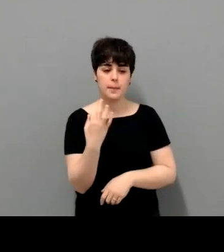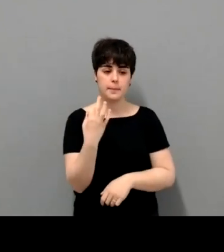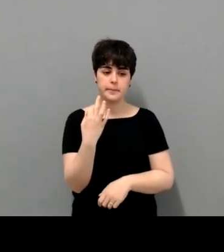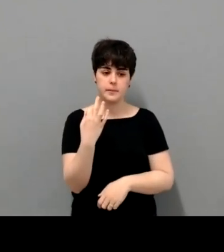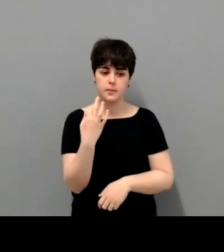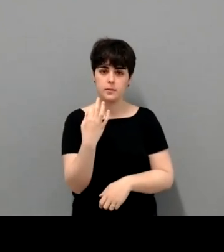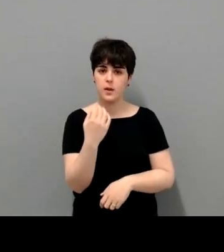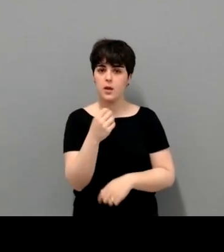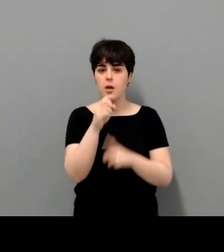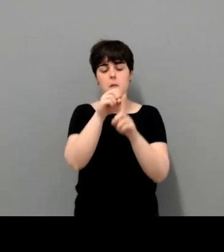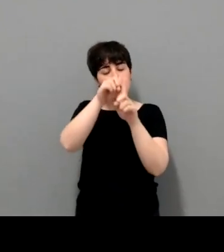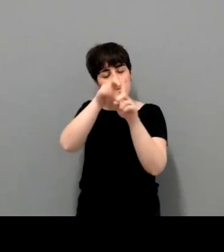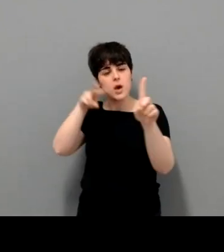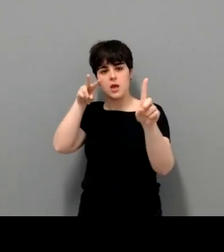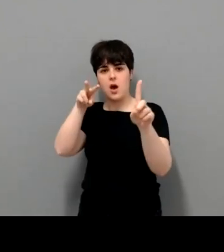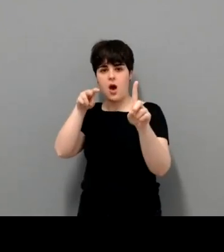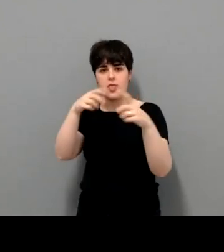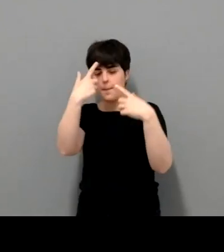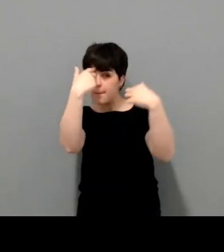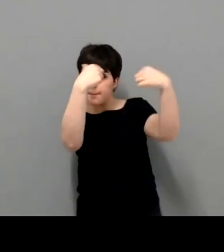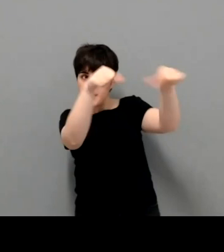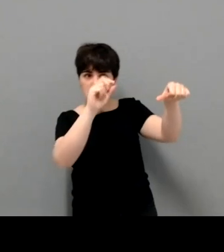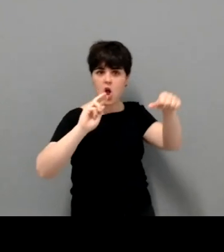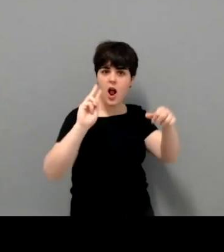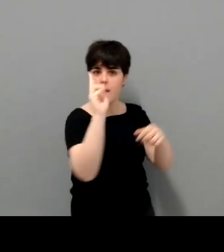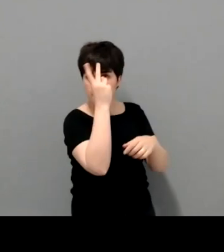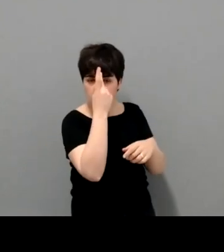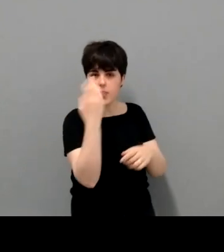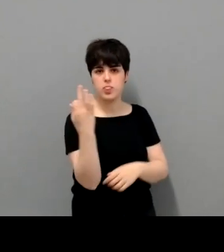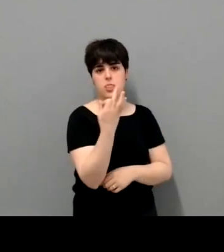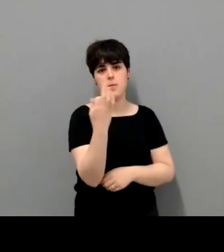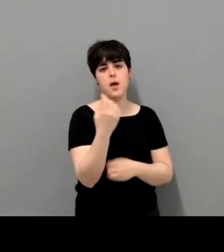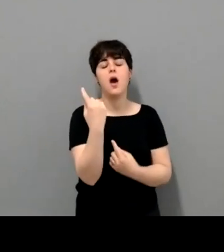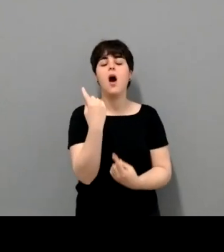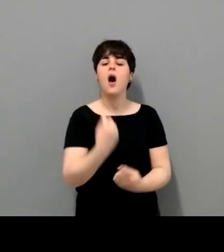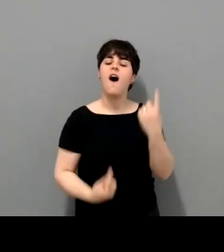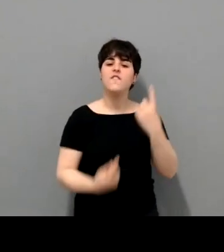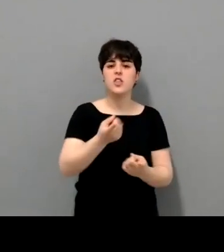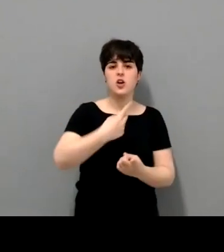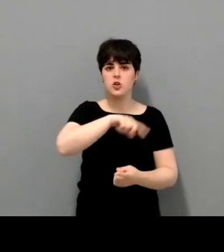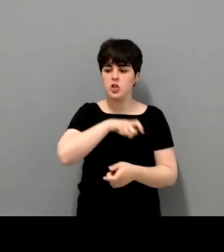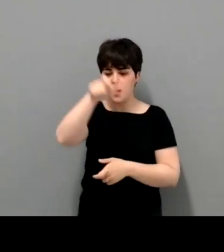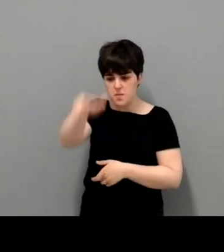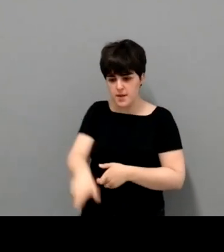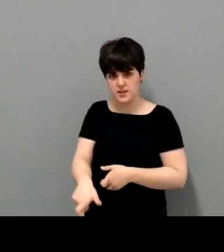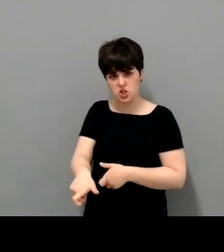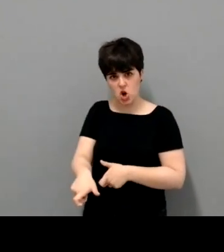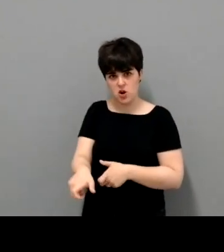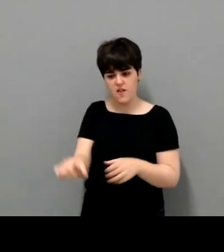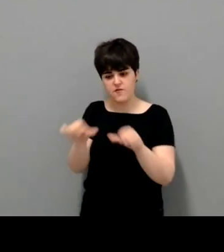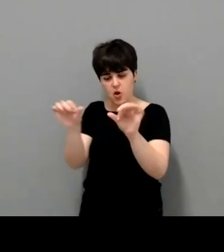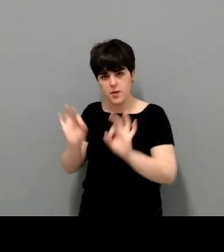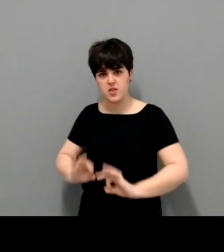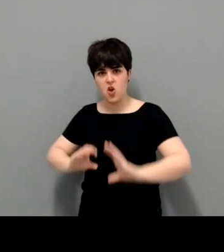esa mentalidad, ese estereotipo con la que muchas veces abordamos a las personas que tienen unas formas